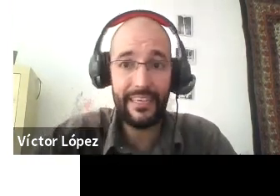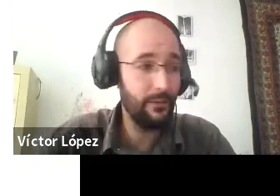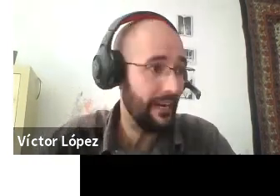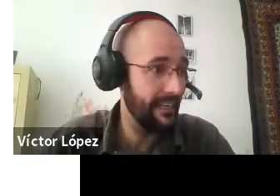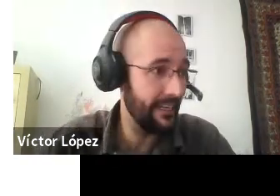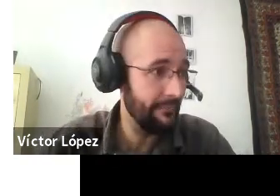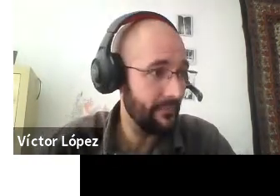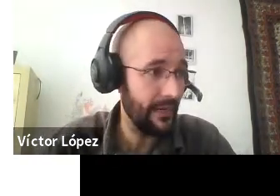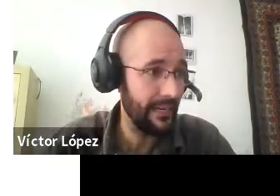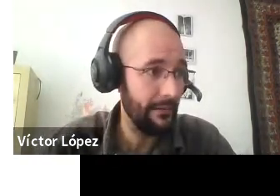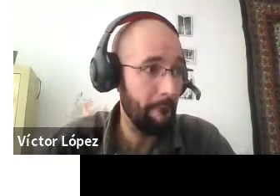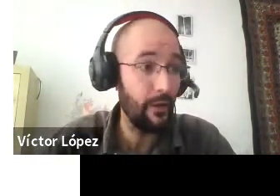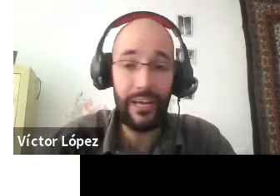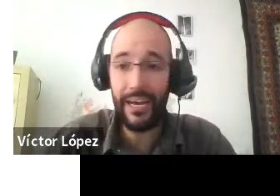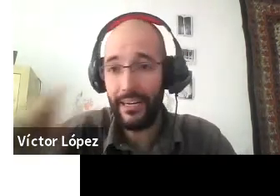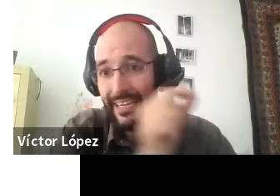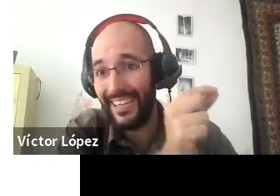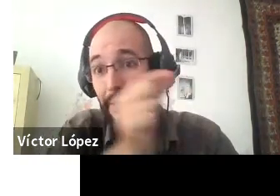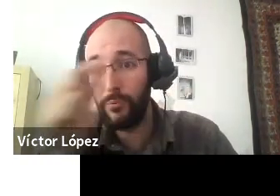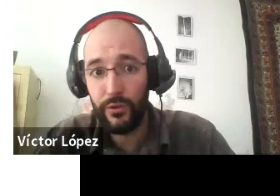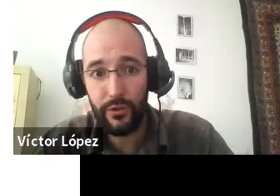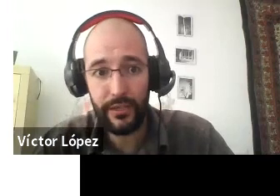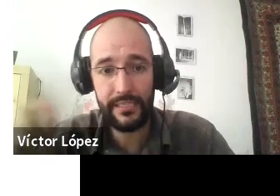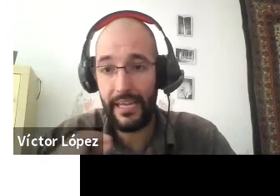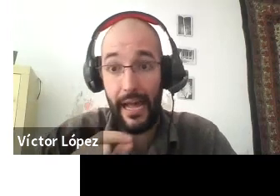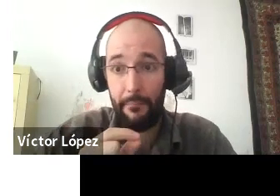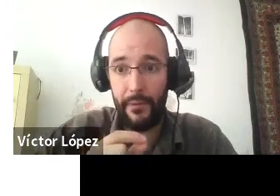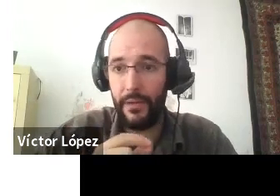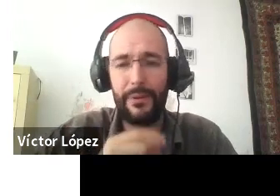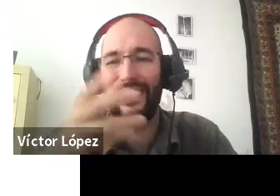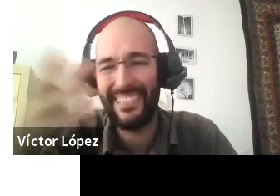y tienen una línea para valorar hasta qué punto